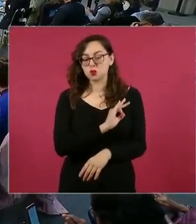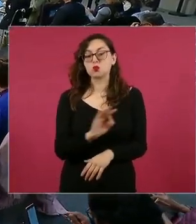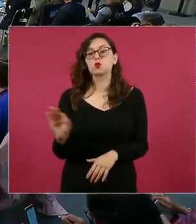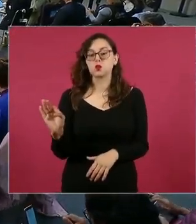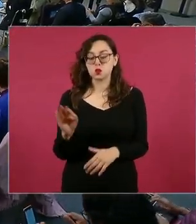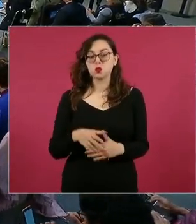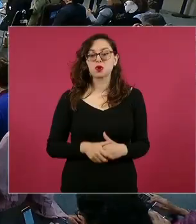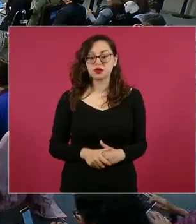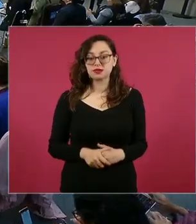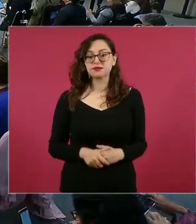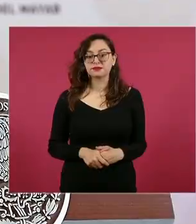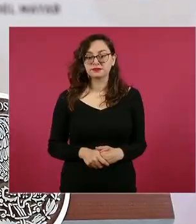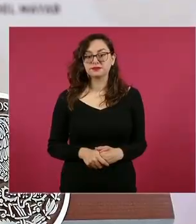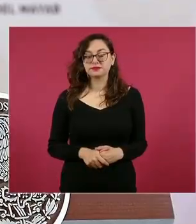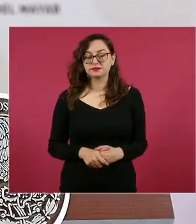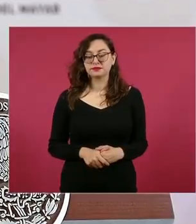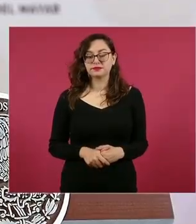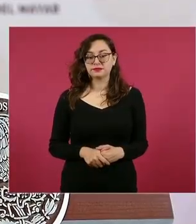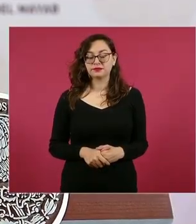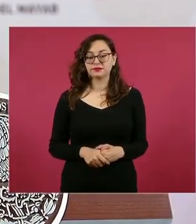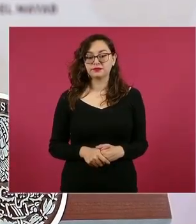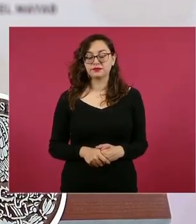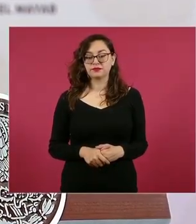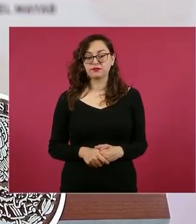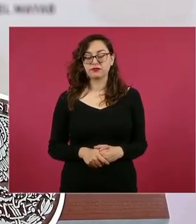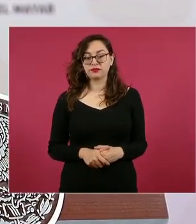aparecer las este